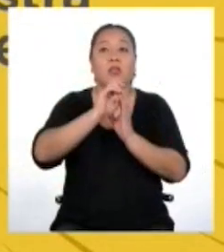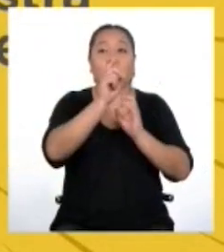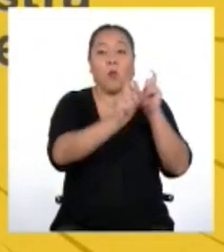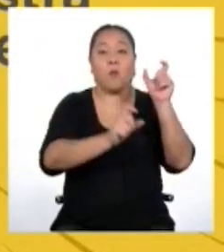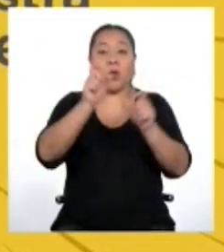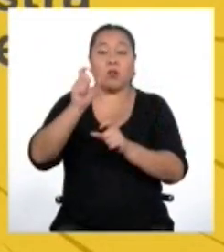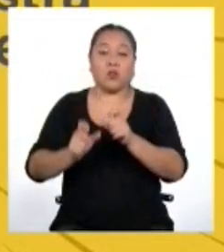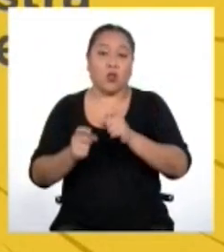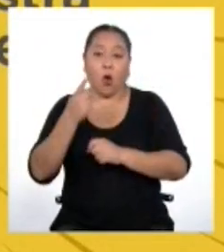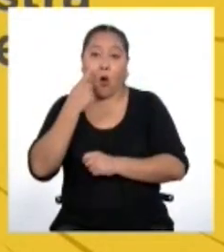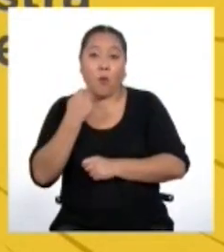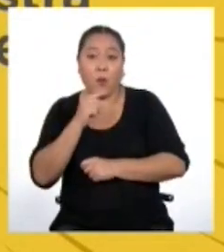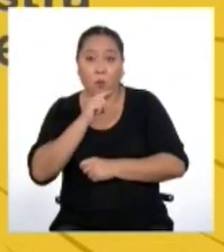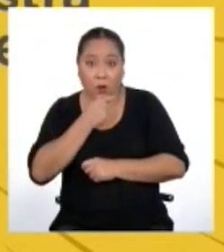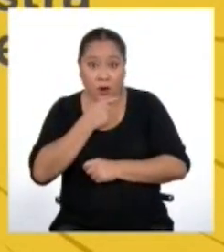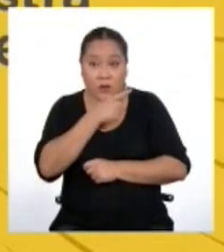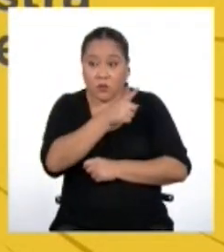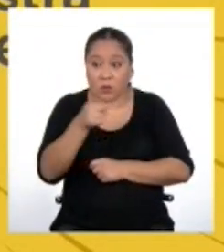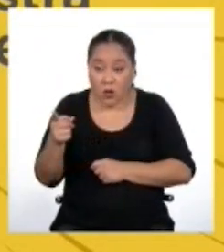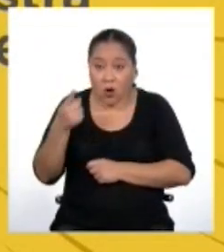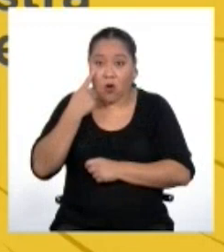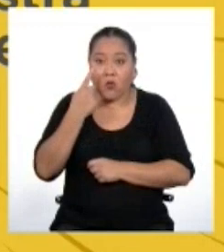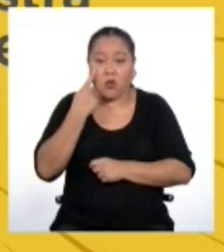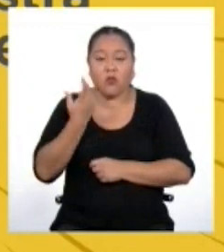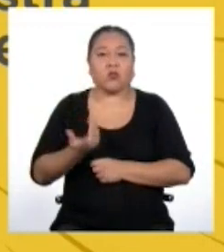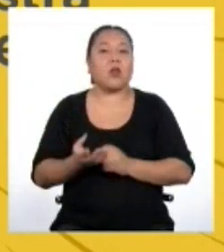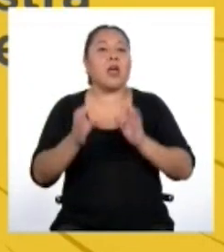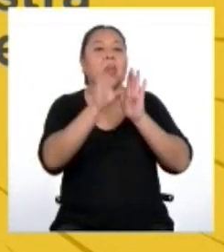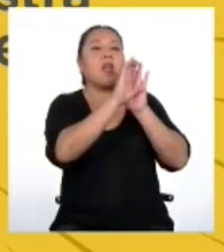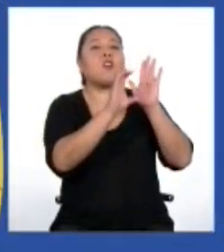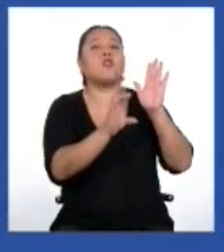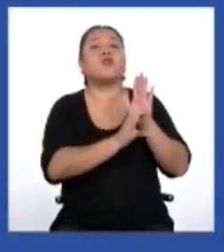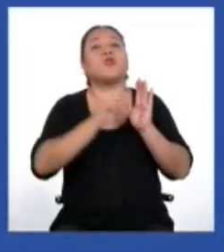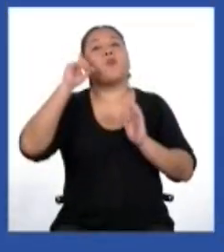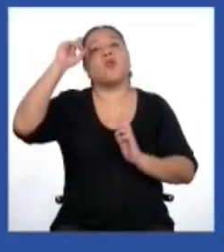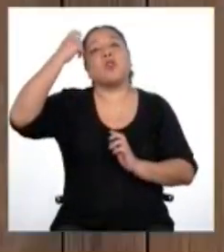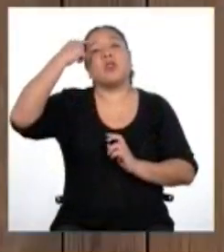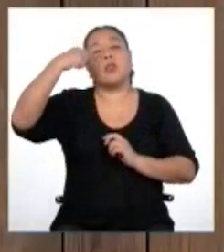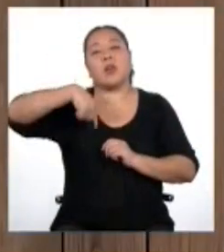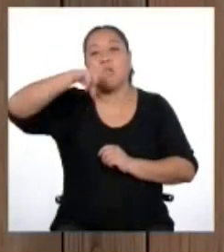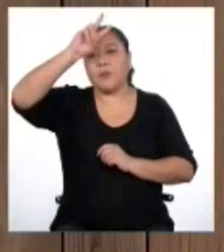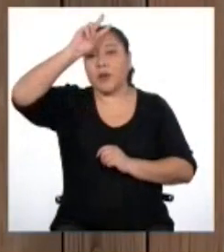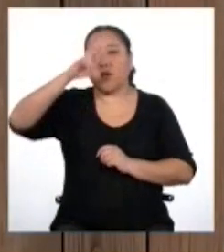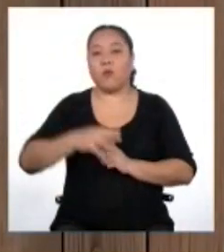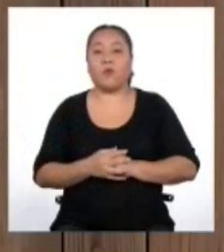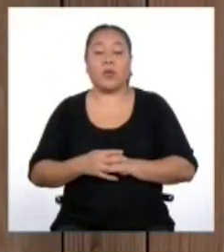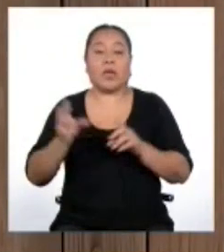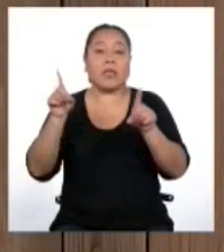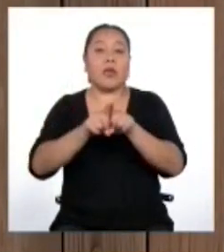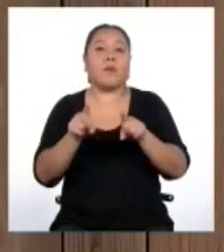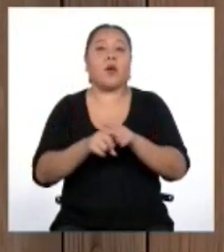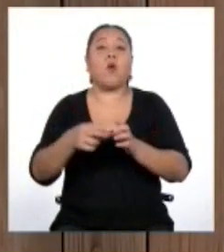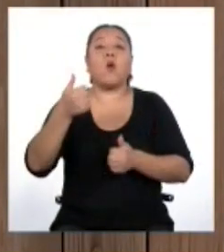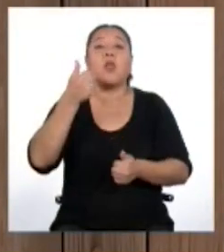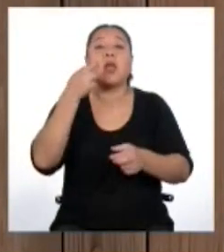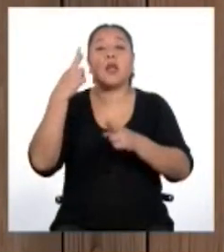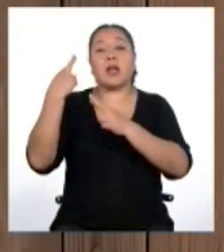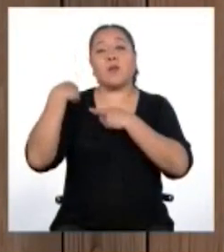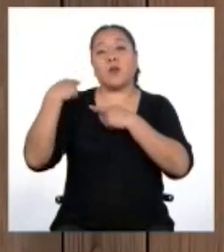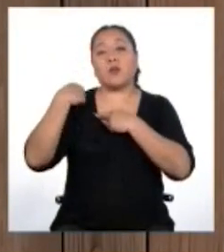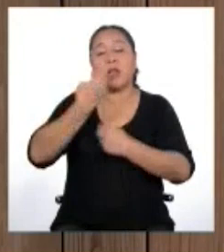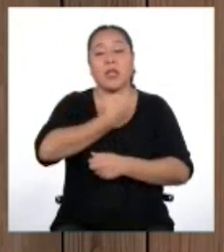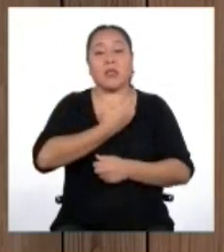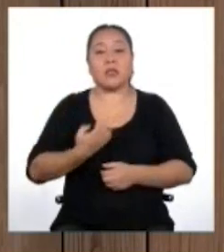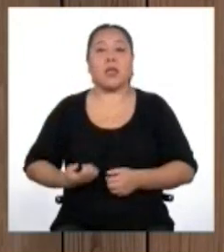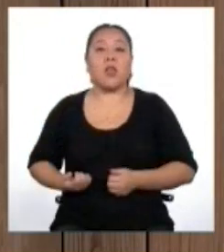y ciudadanas conozcamos acerca de nuestra Constitución Política del Perú, así como las funciones del Estado y las